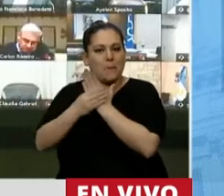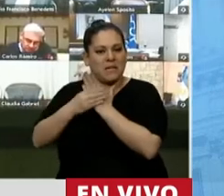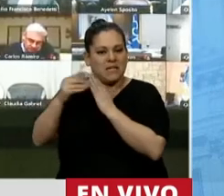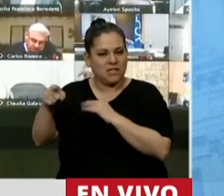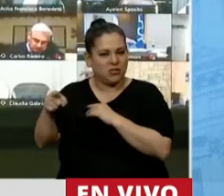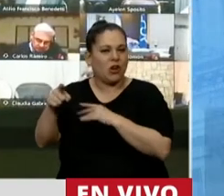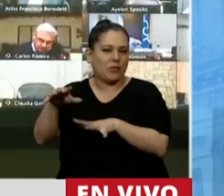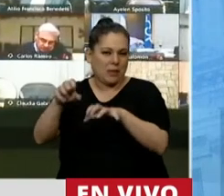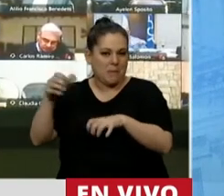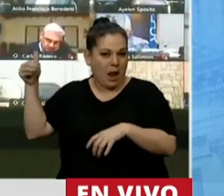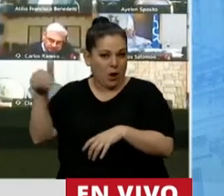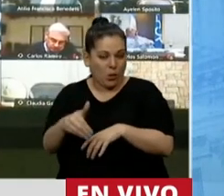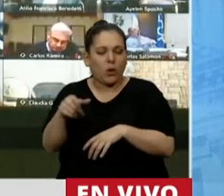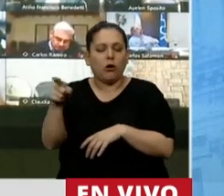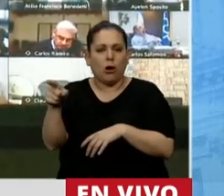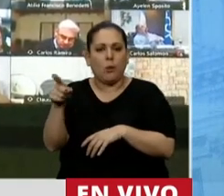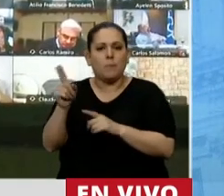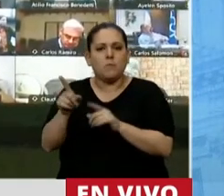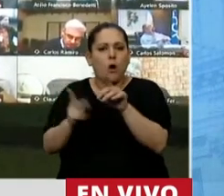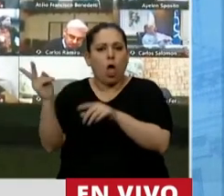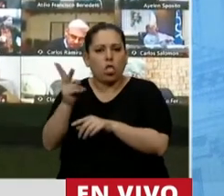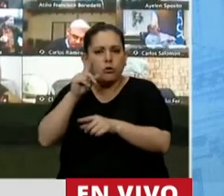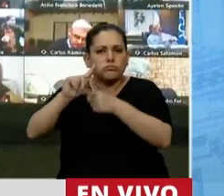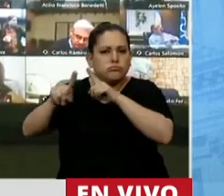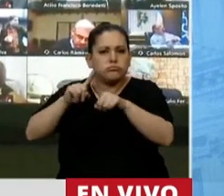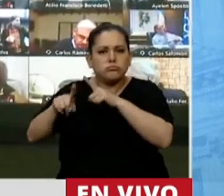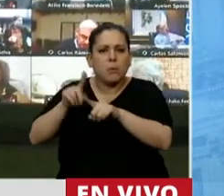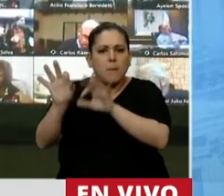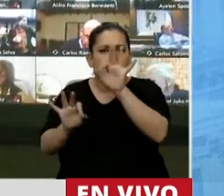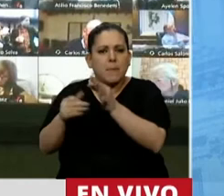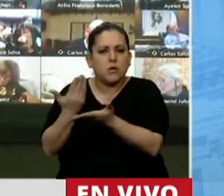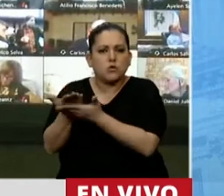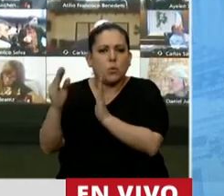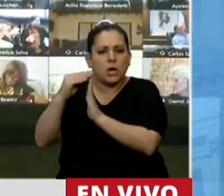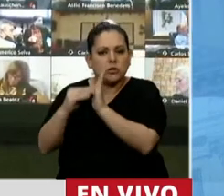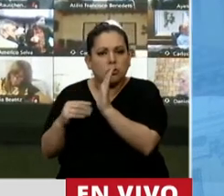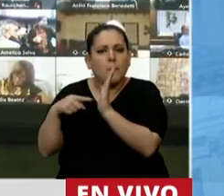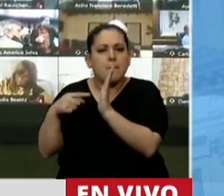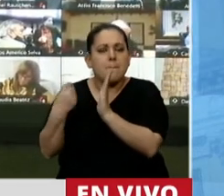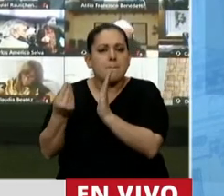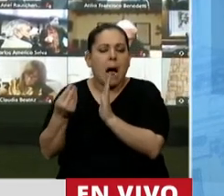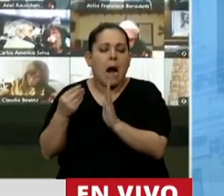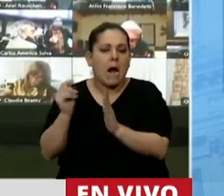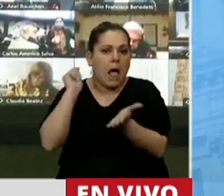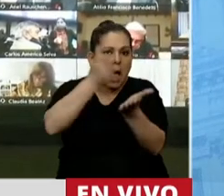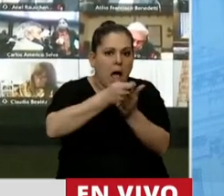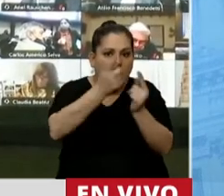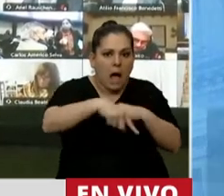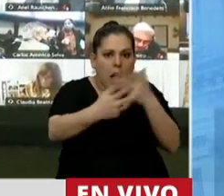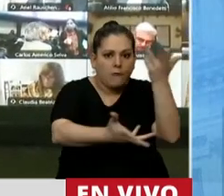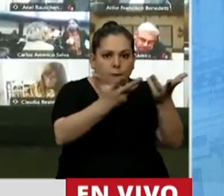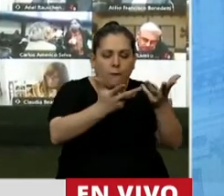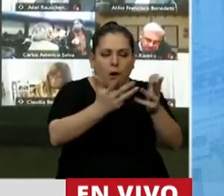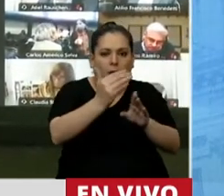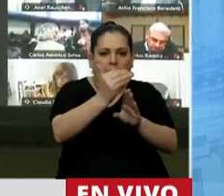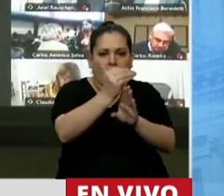más temprano, diagramaba un presupuesto que recortaba la mitad los fondos para el Sistema Nacional de Manejo del Fuego.